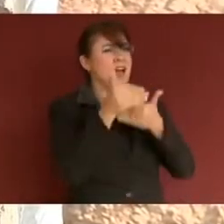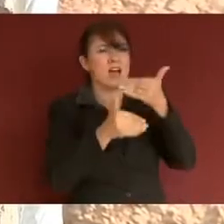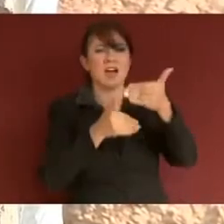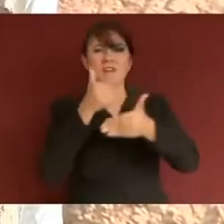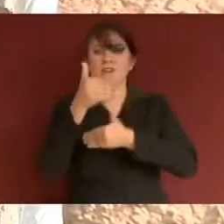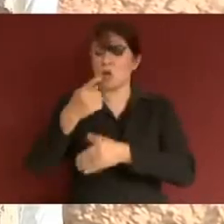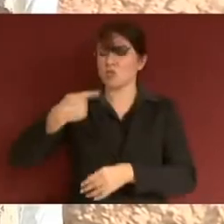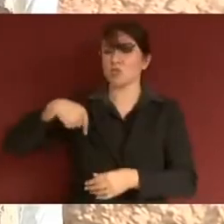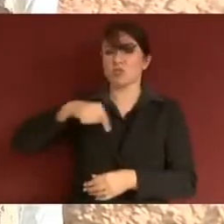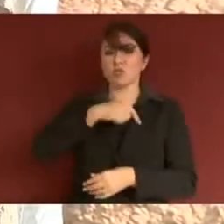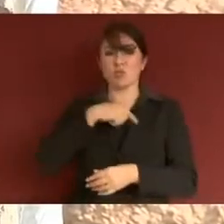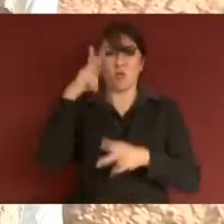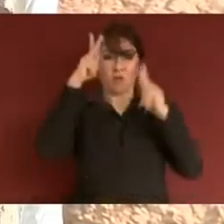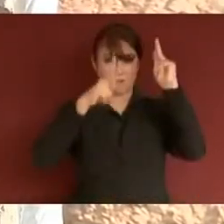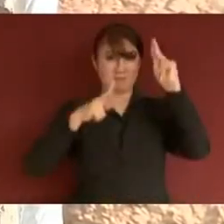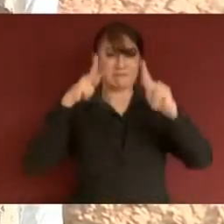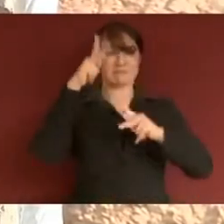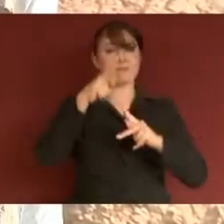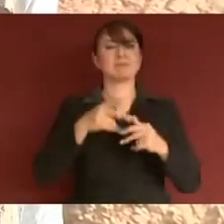visitando